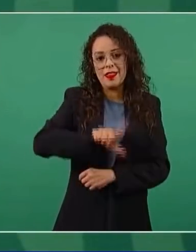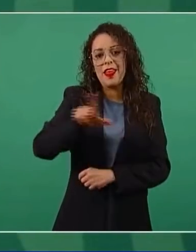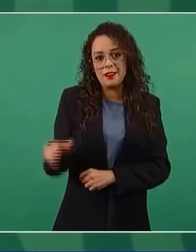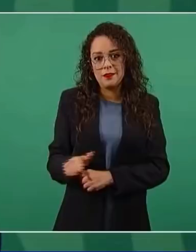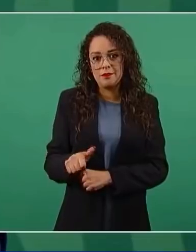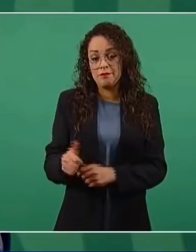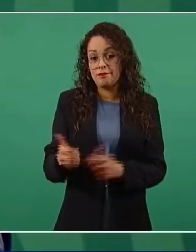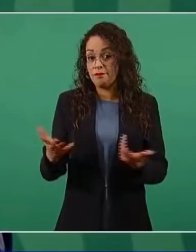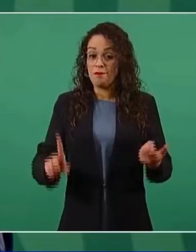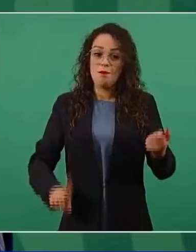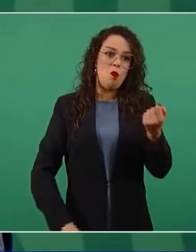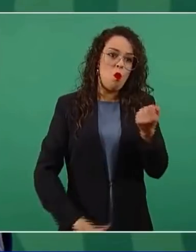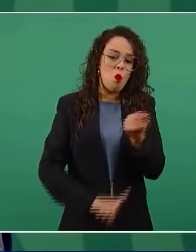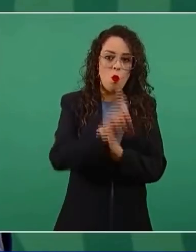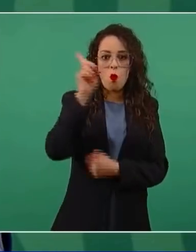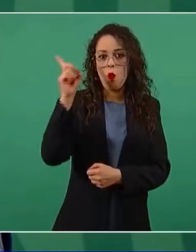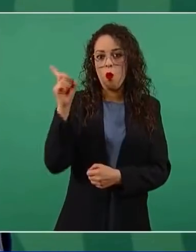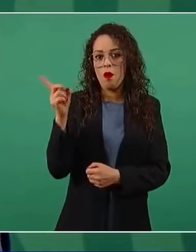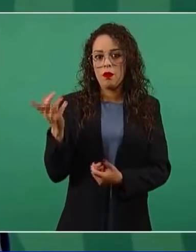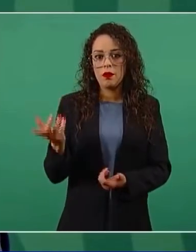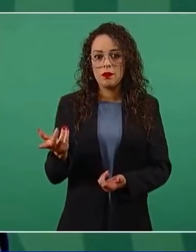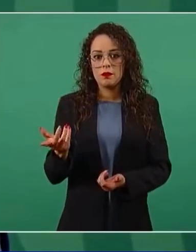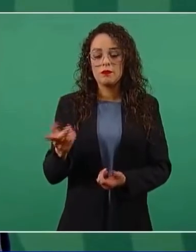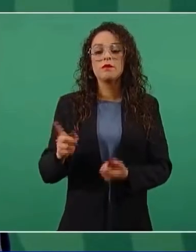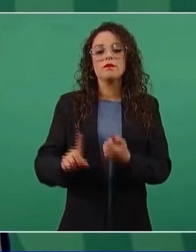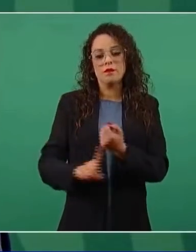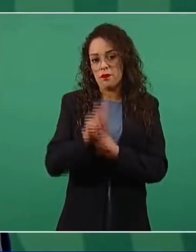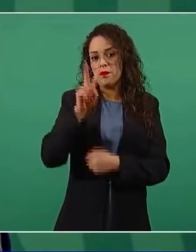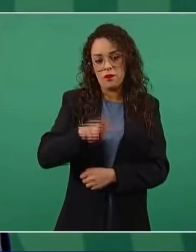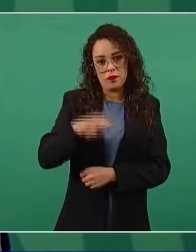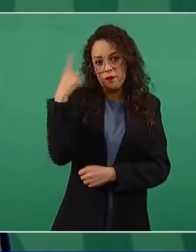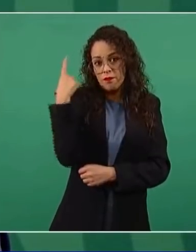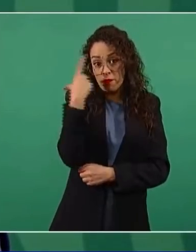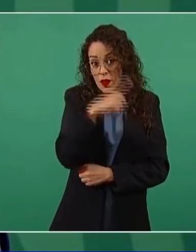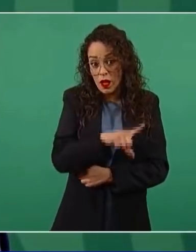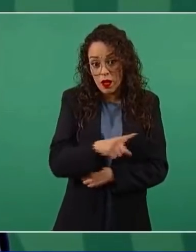las desgracias que provoca.